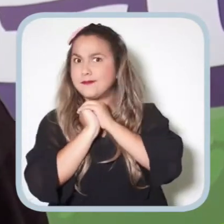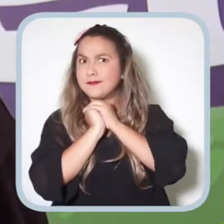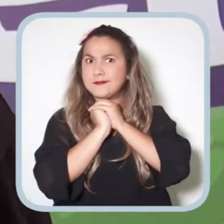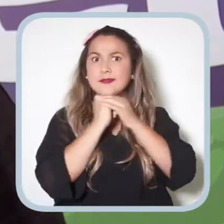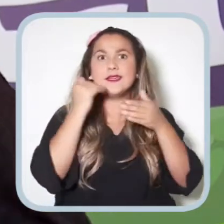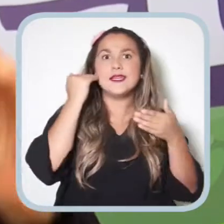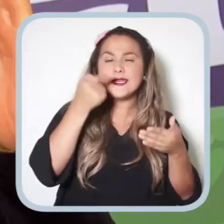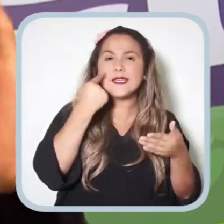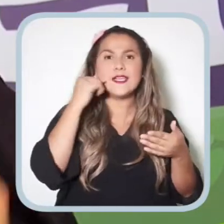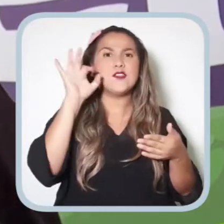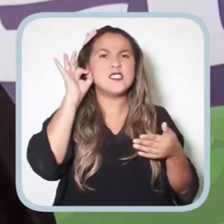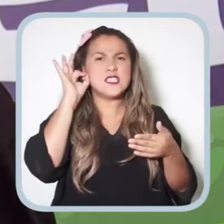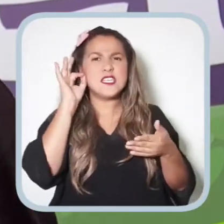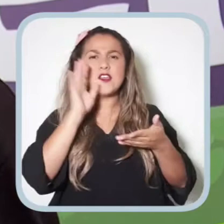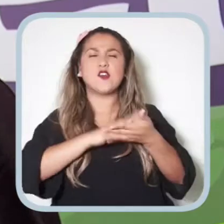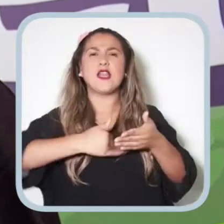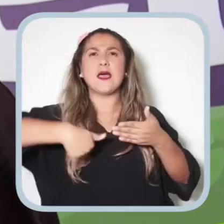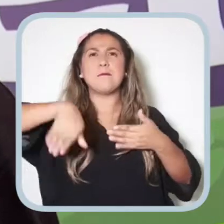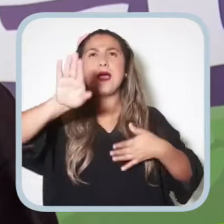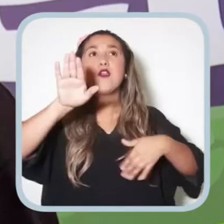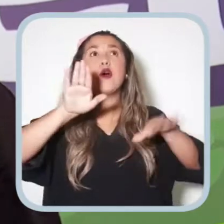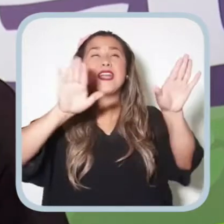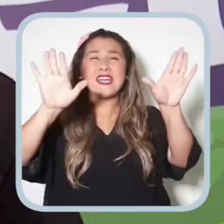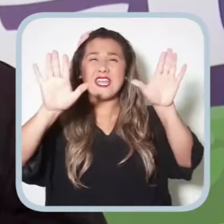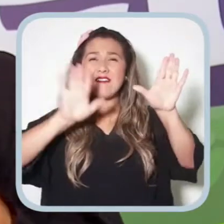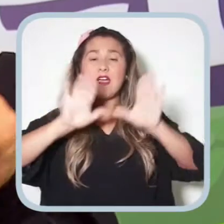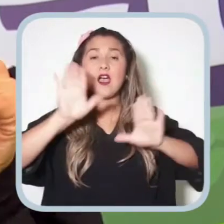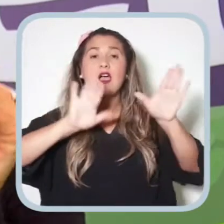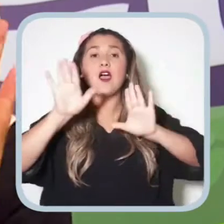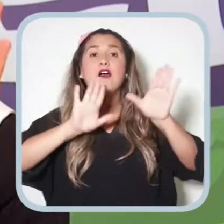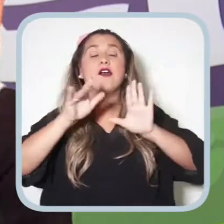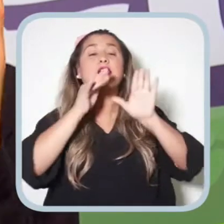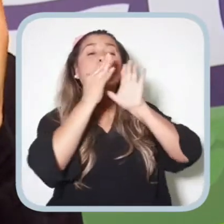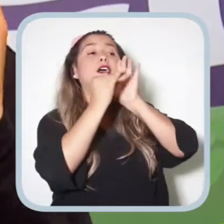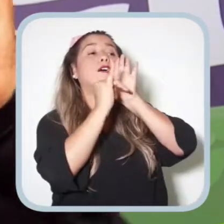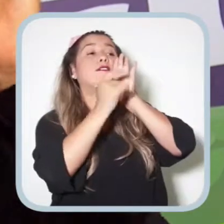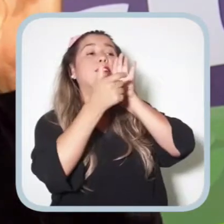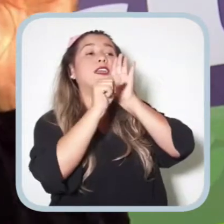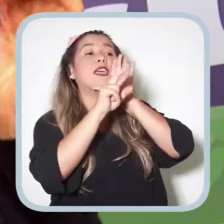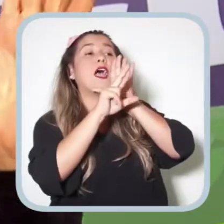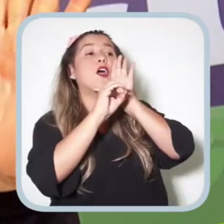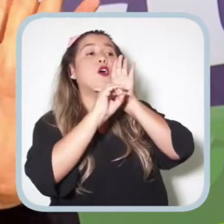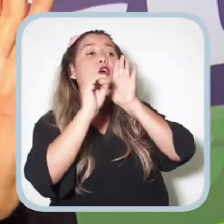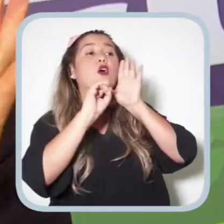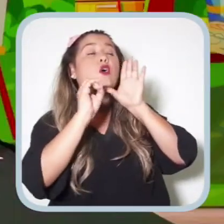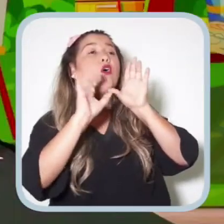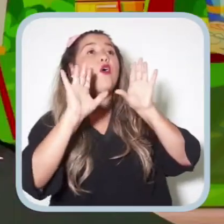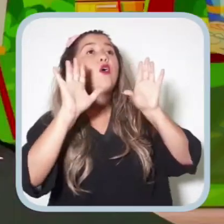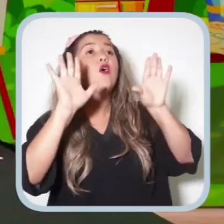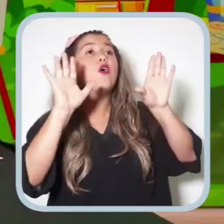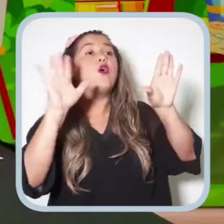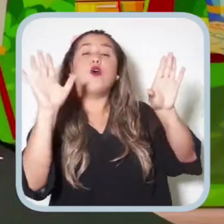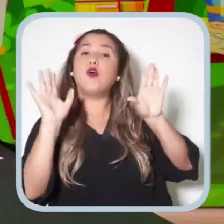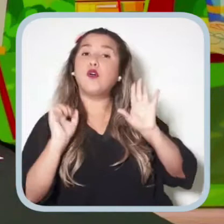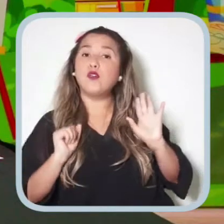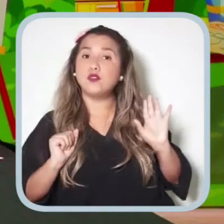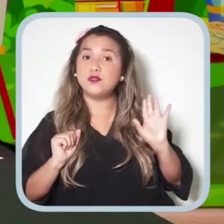Niños y niñas, con la mano arriba y con mucha más energía decimos... ¡Fígaro!